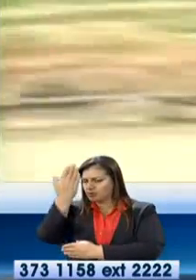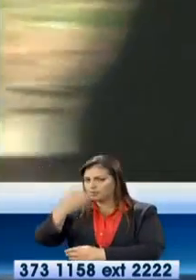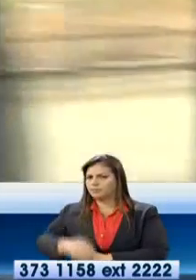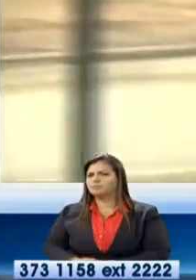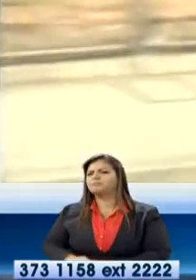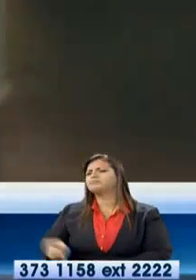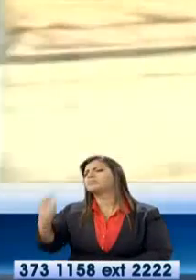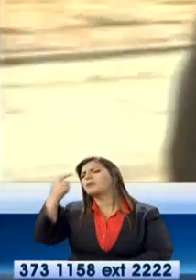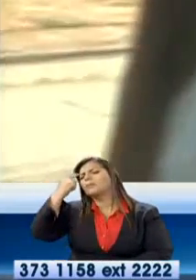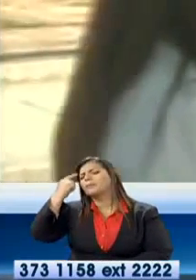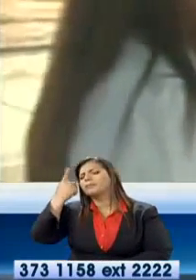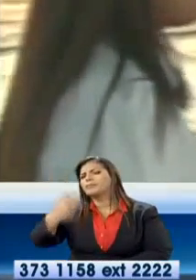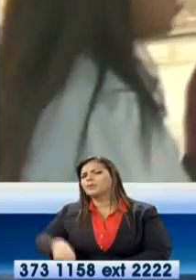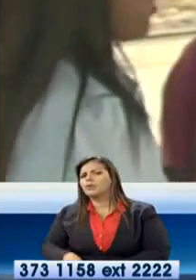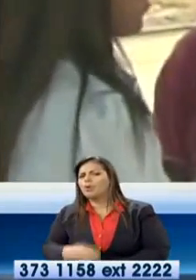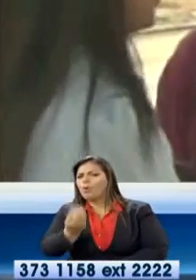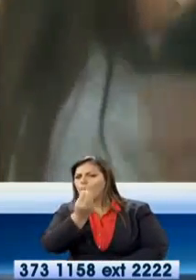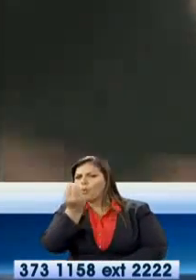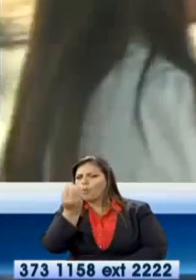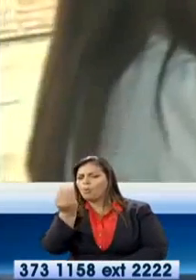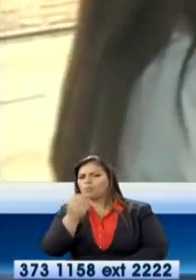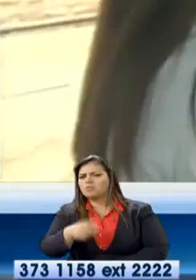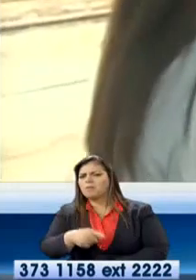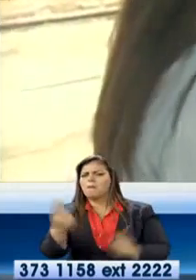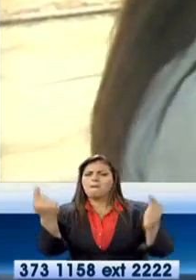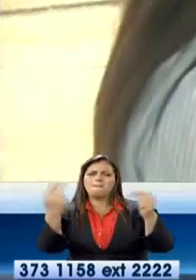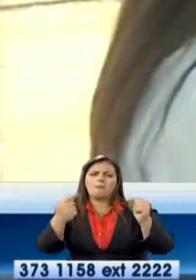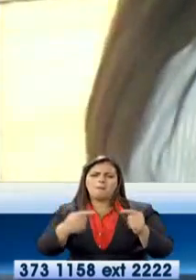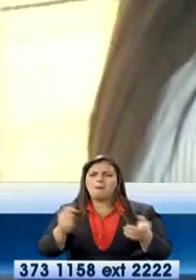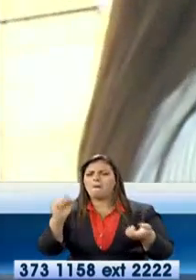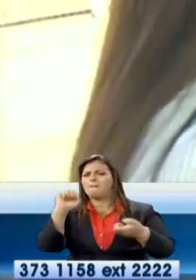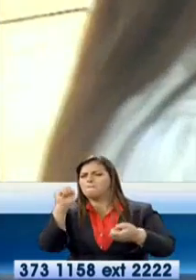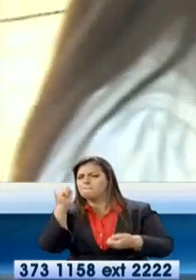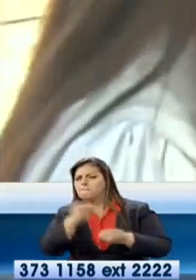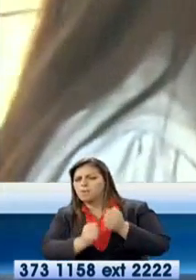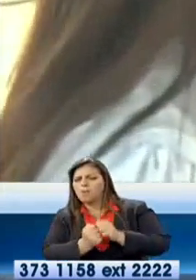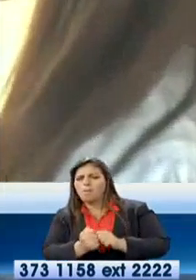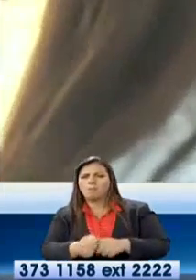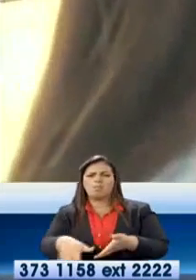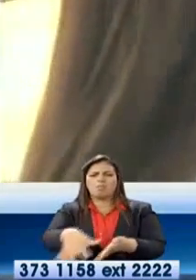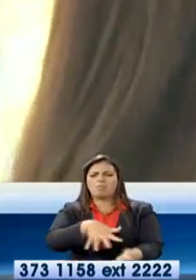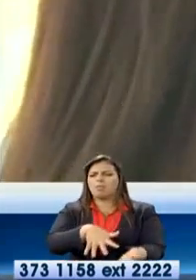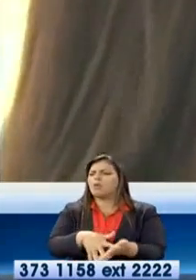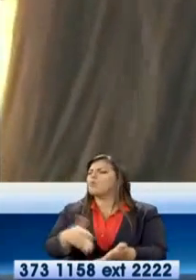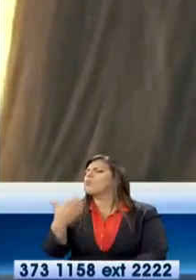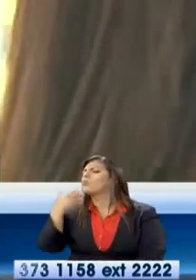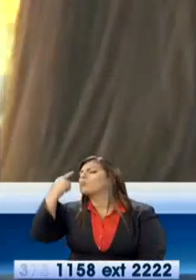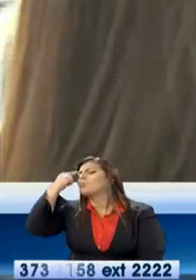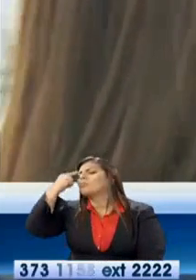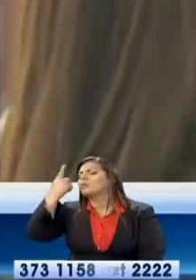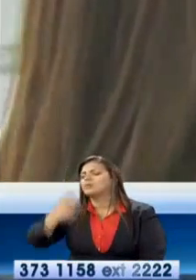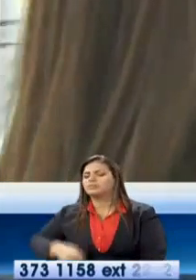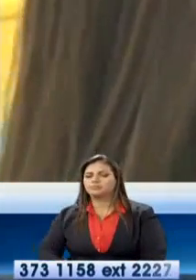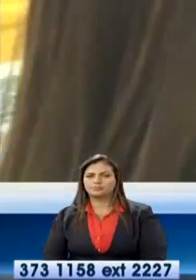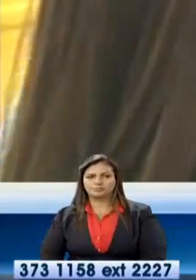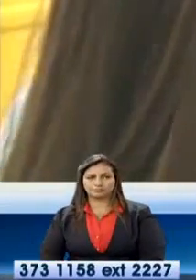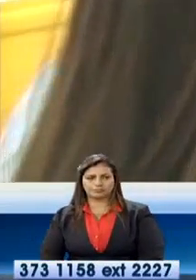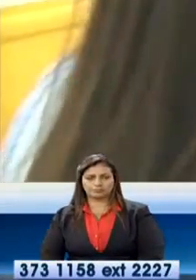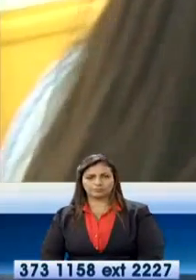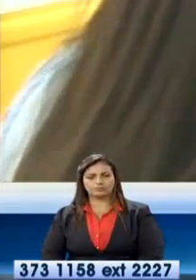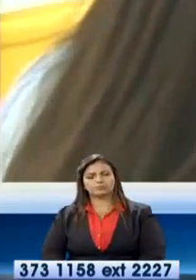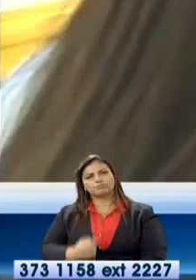se enfrentan entre sí, estudiantes de secundaria, aquí en las paradas de la Metrovía? Yo diría que debería haber